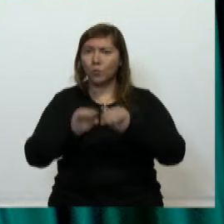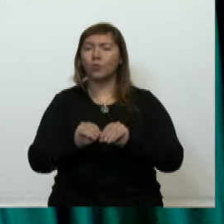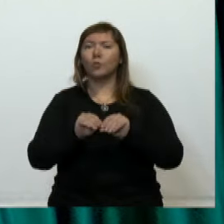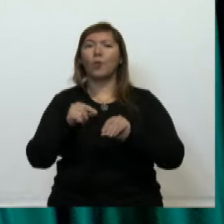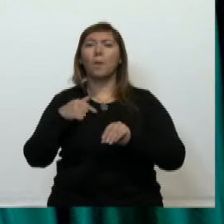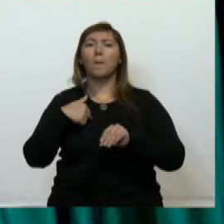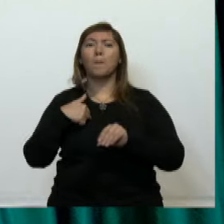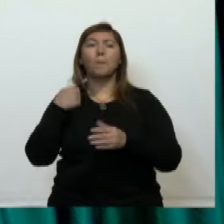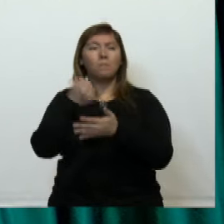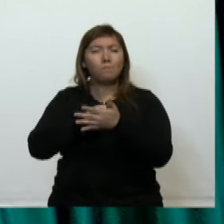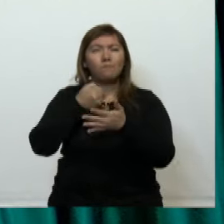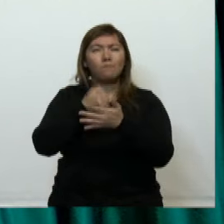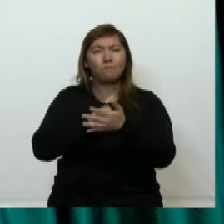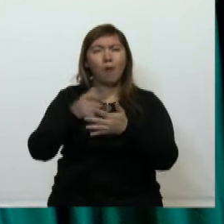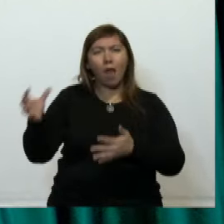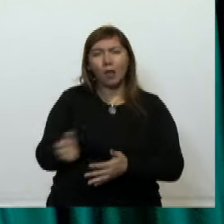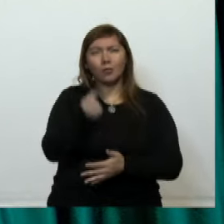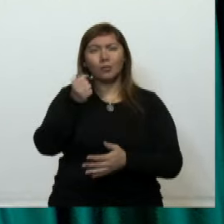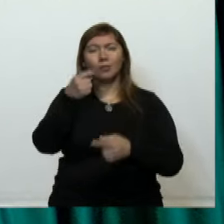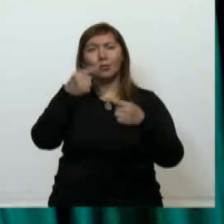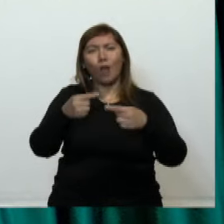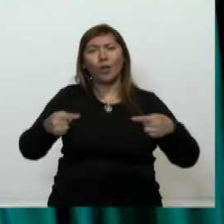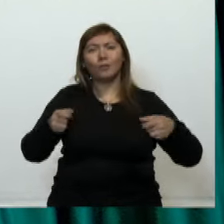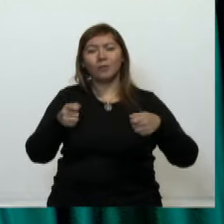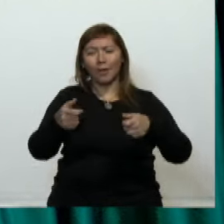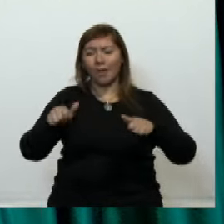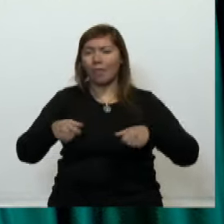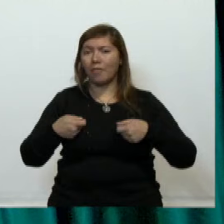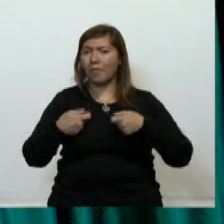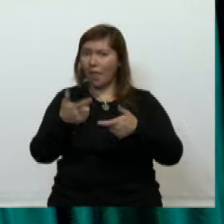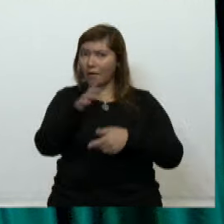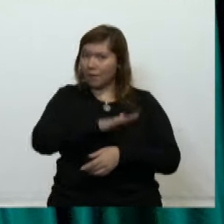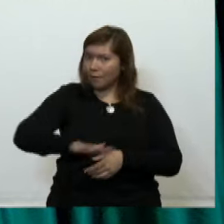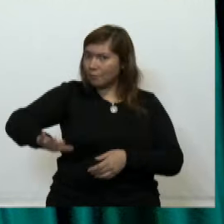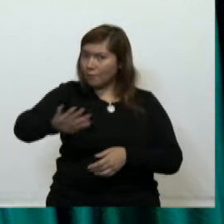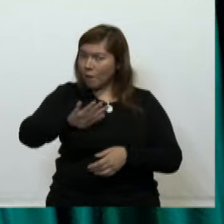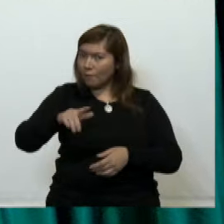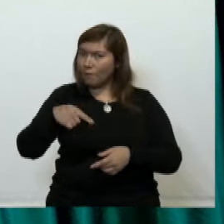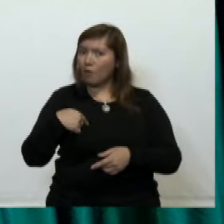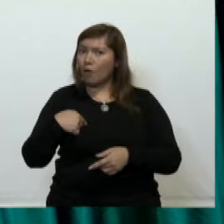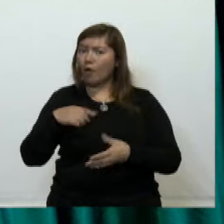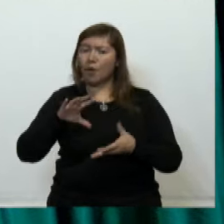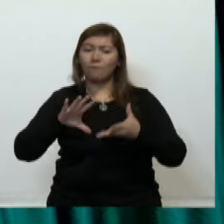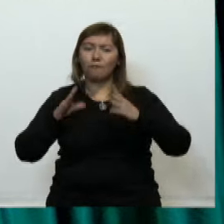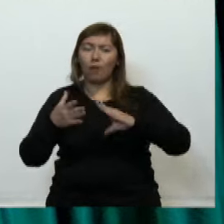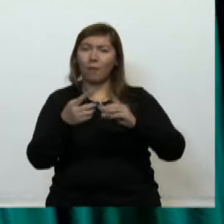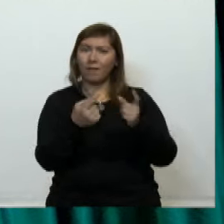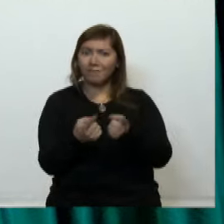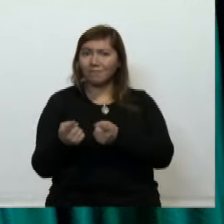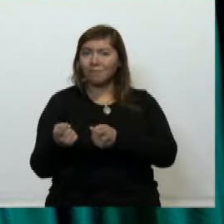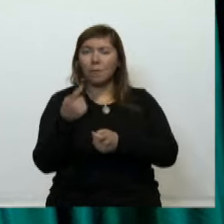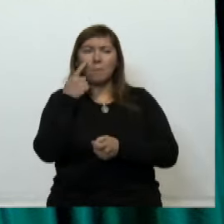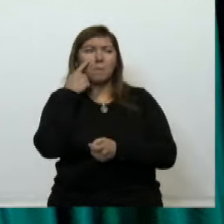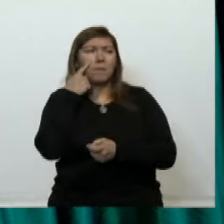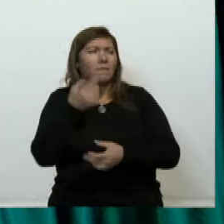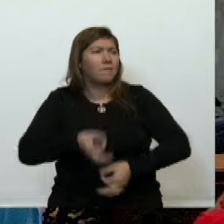por alcanzar las condiciones que garanticen al pueblo los medios necesarios para vivir con